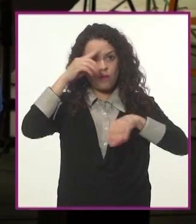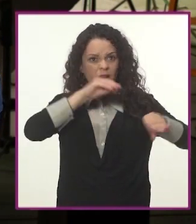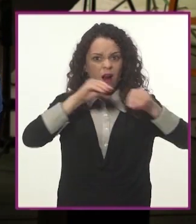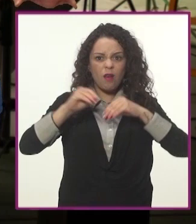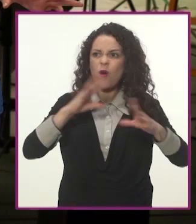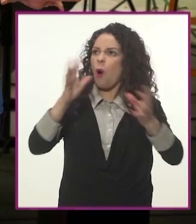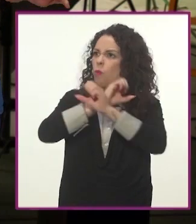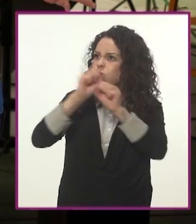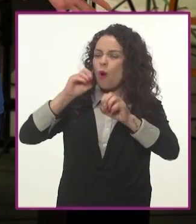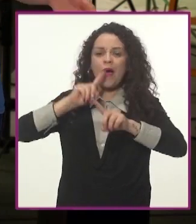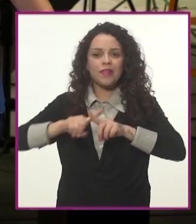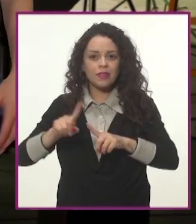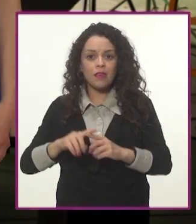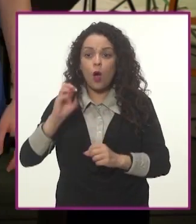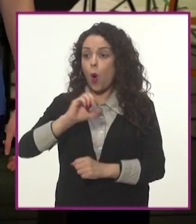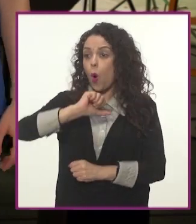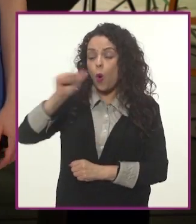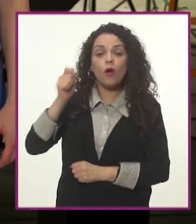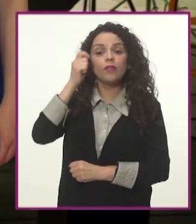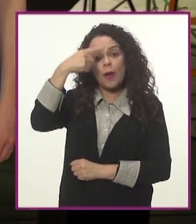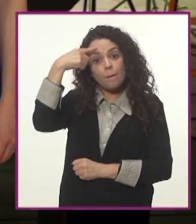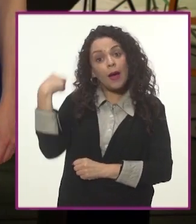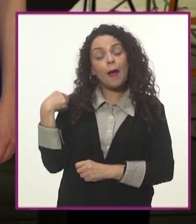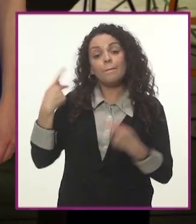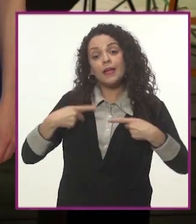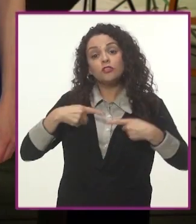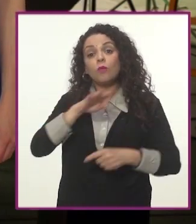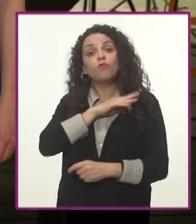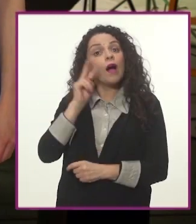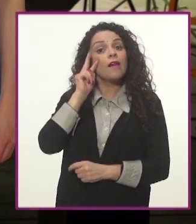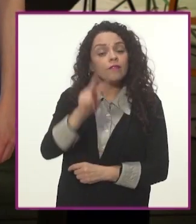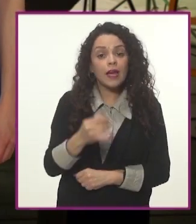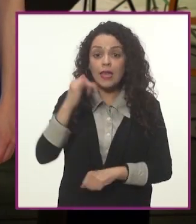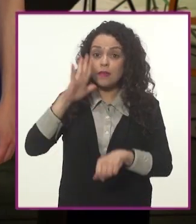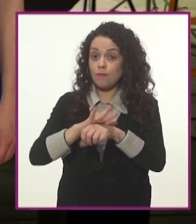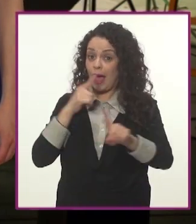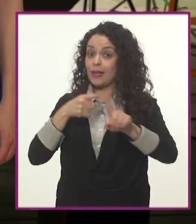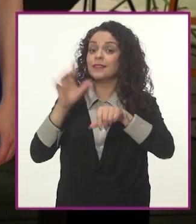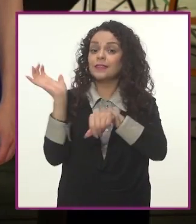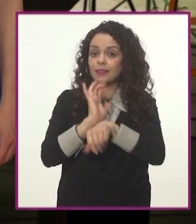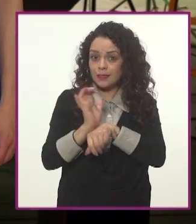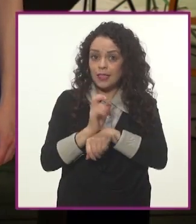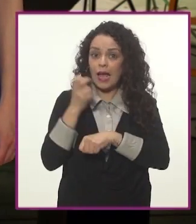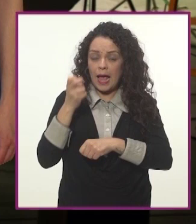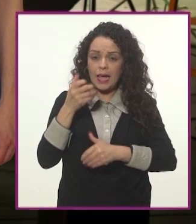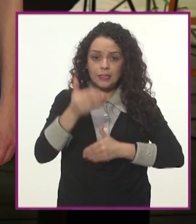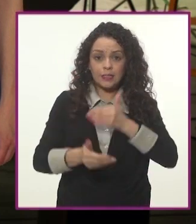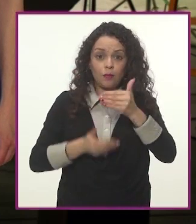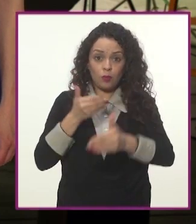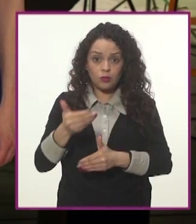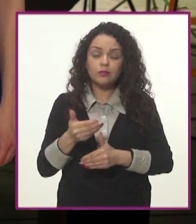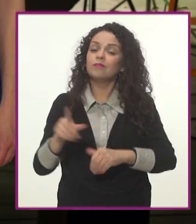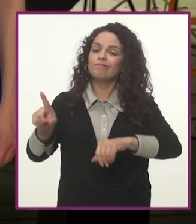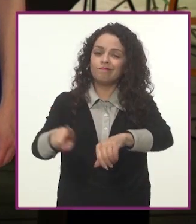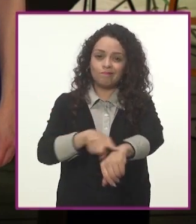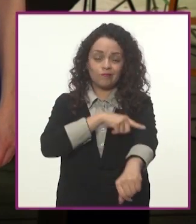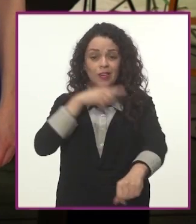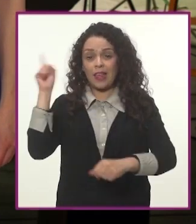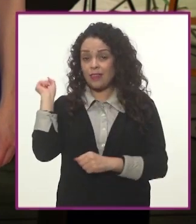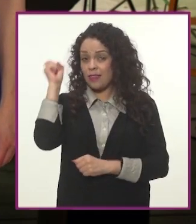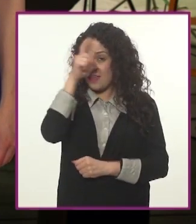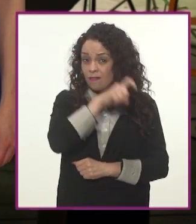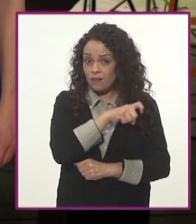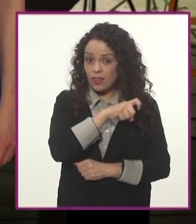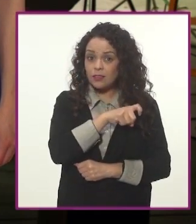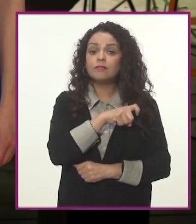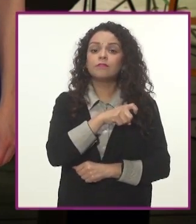otras fuentes audiovisuales, etc. Sobre todo en cine, el proceso de postproducción es largo y complejo. Se van trabajando varios